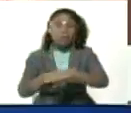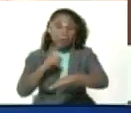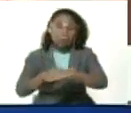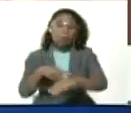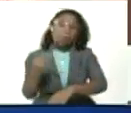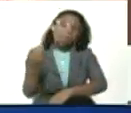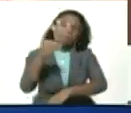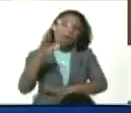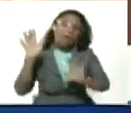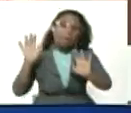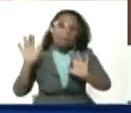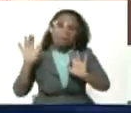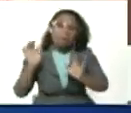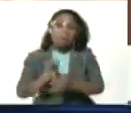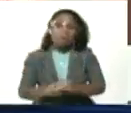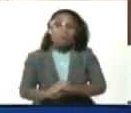además.